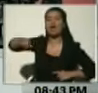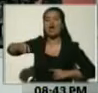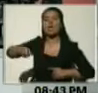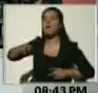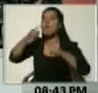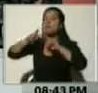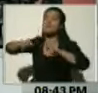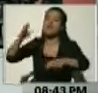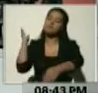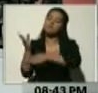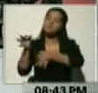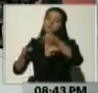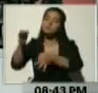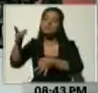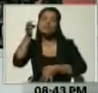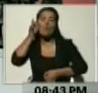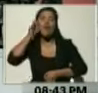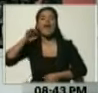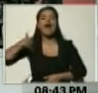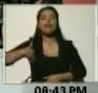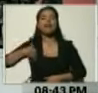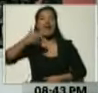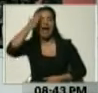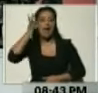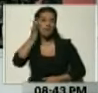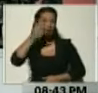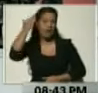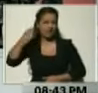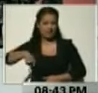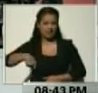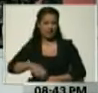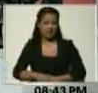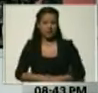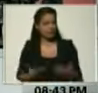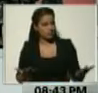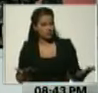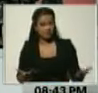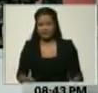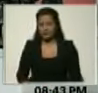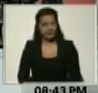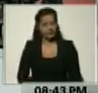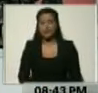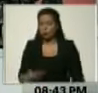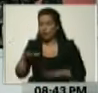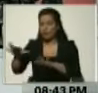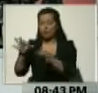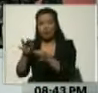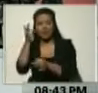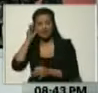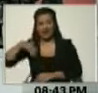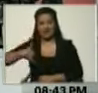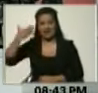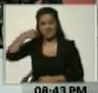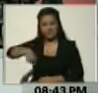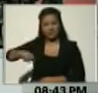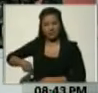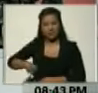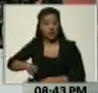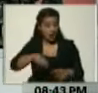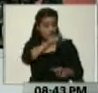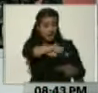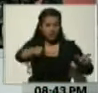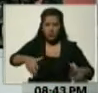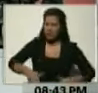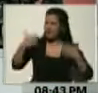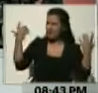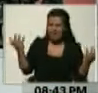Fernández. Ahí está. Pueblo argentino indignado salió a las calles a protestar la presencia